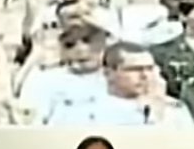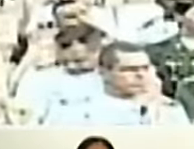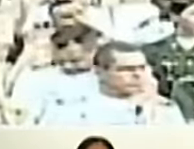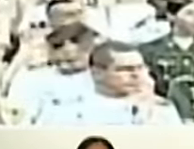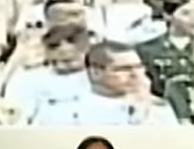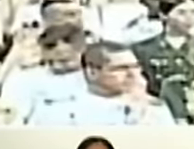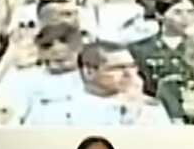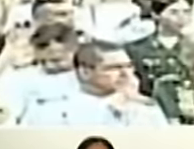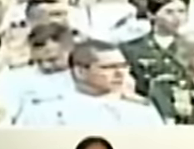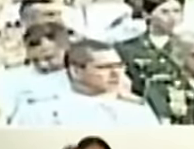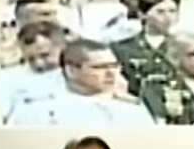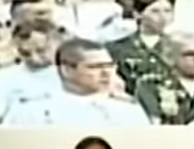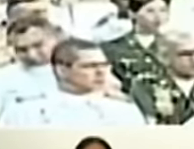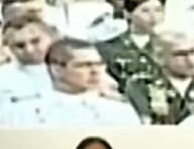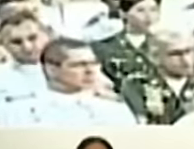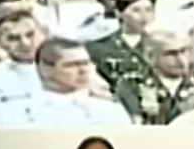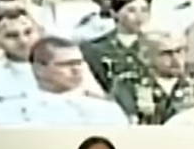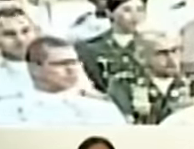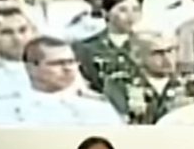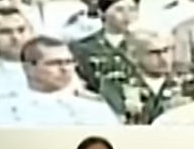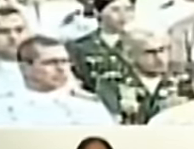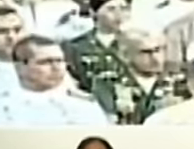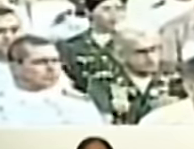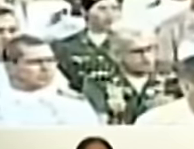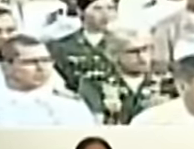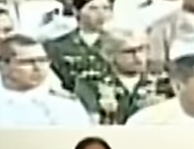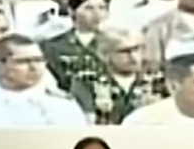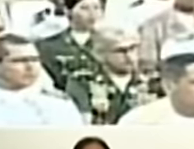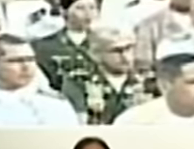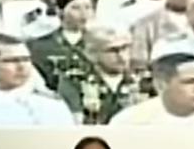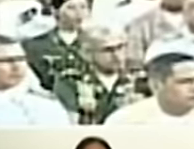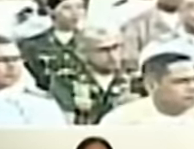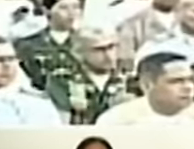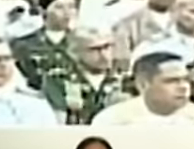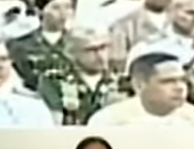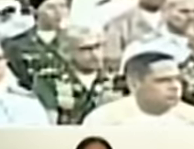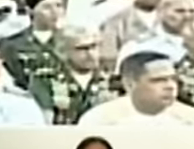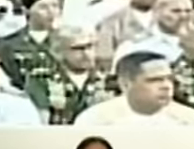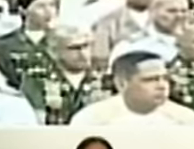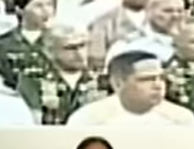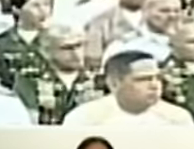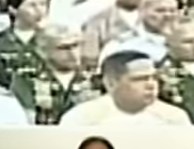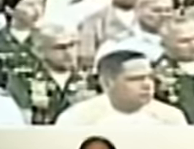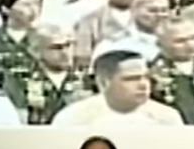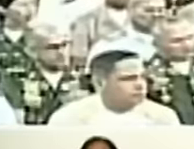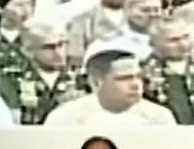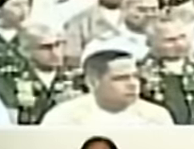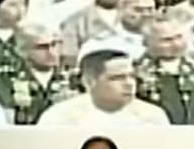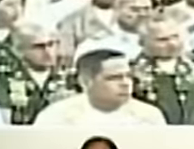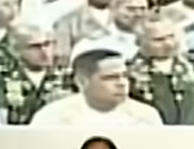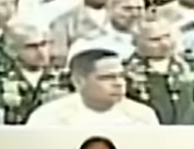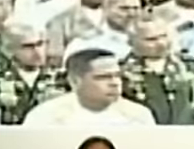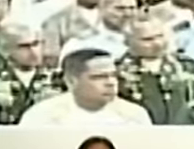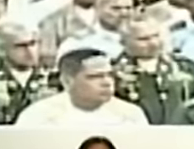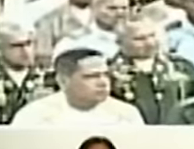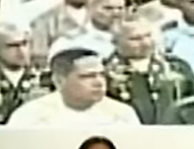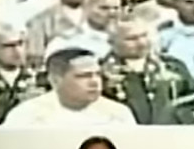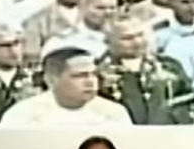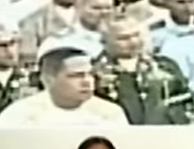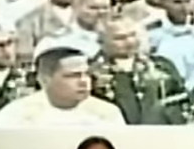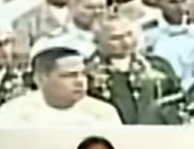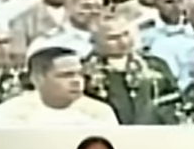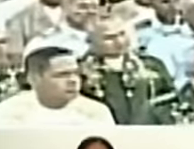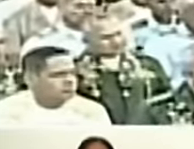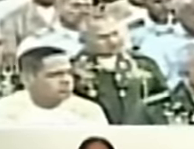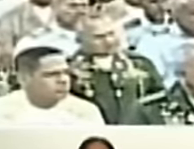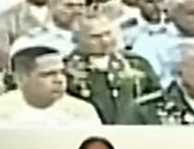el Reino Unido de la Gran Bretaña, los británicos, ya imperio en decadencia, ya no era imperio,